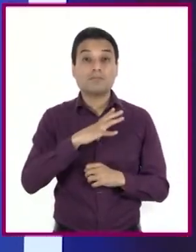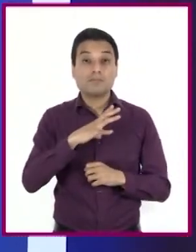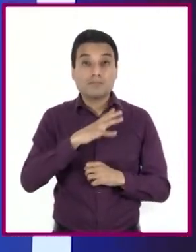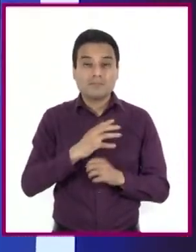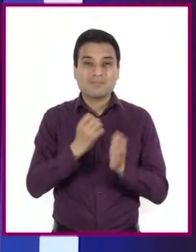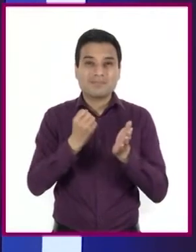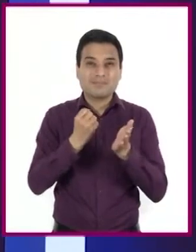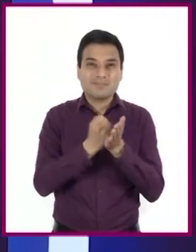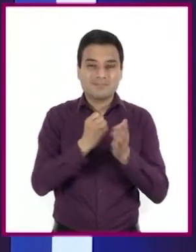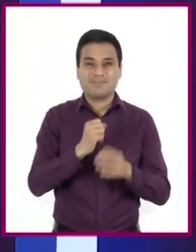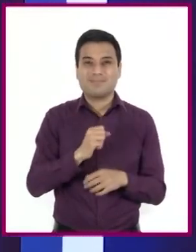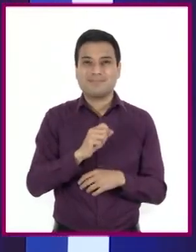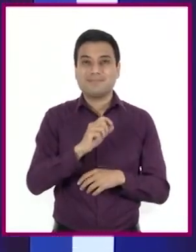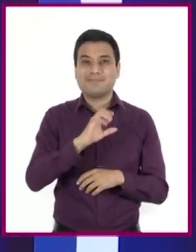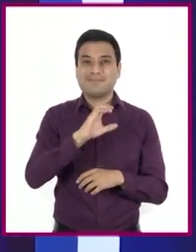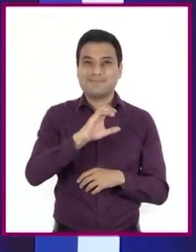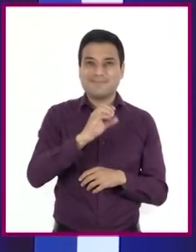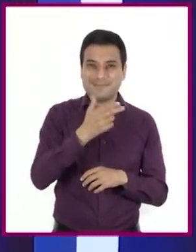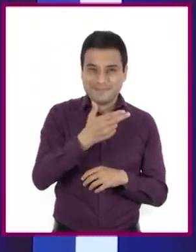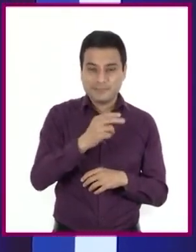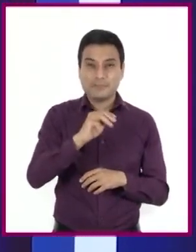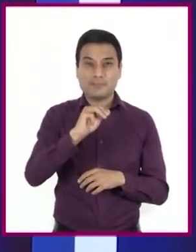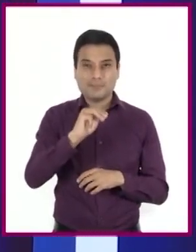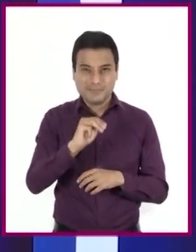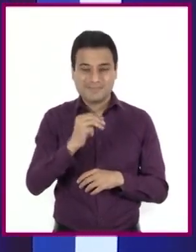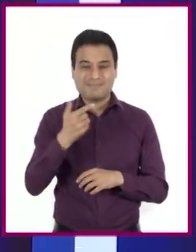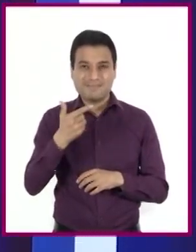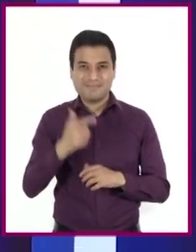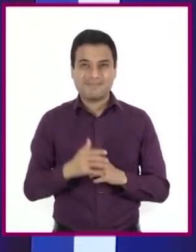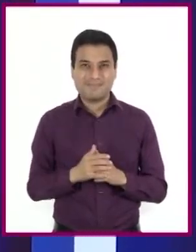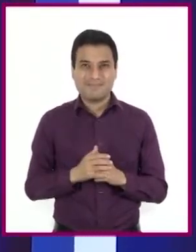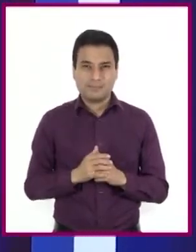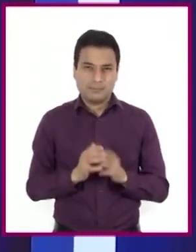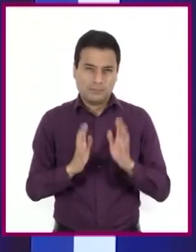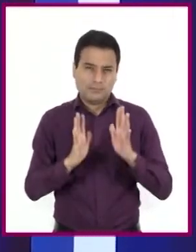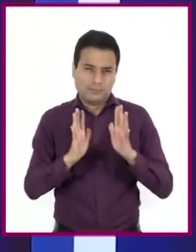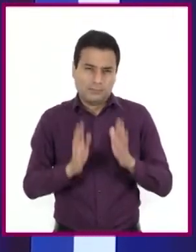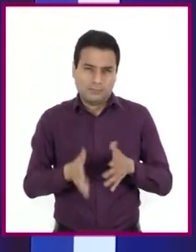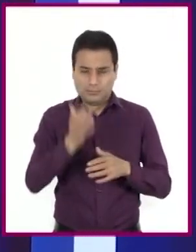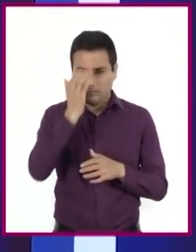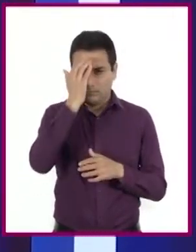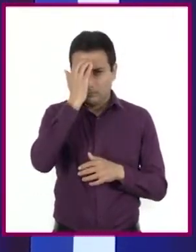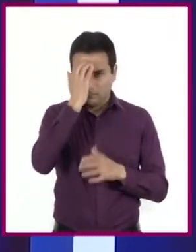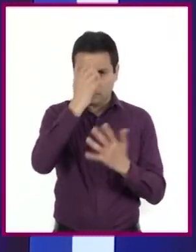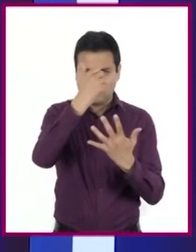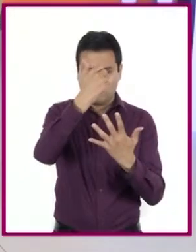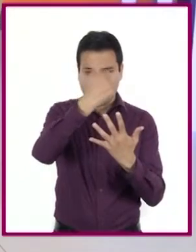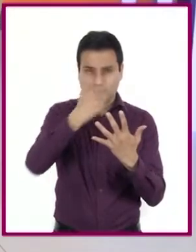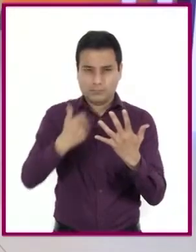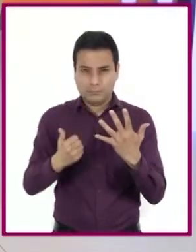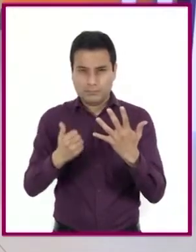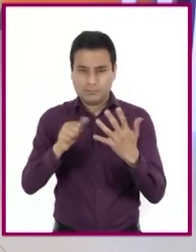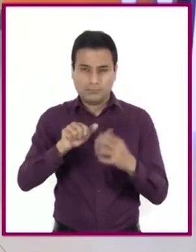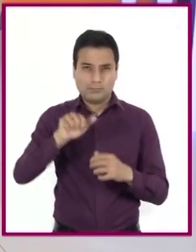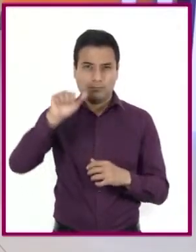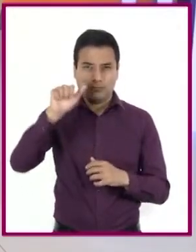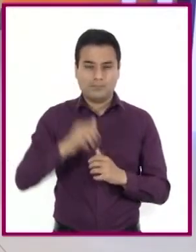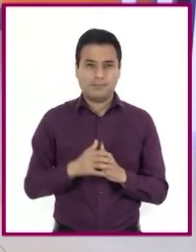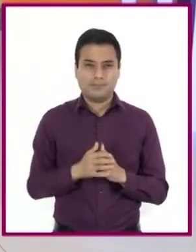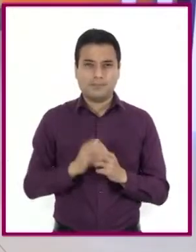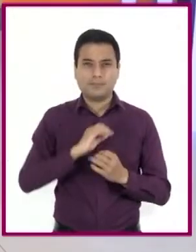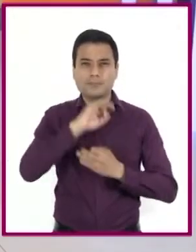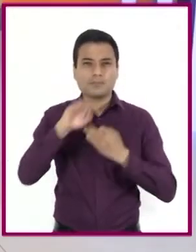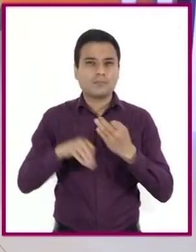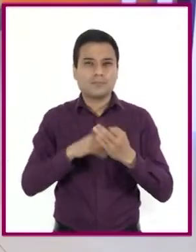mediana y grande. Y como datos tiene la estatura de cada uno de los integrantes del equipo. En total